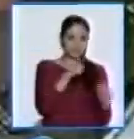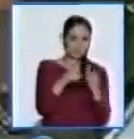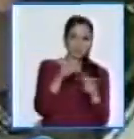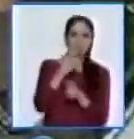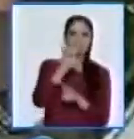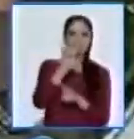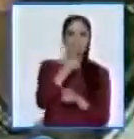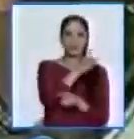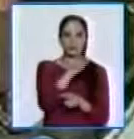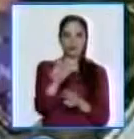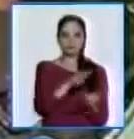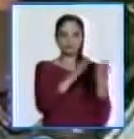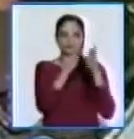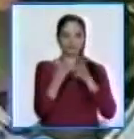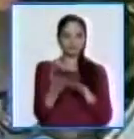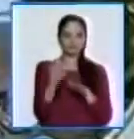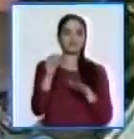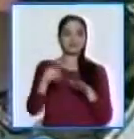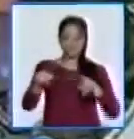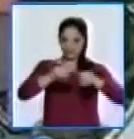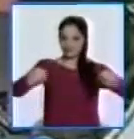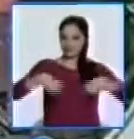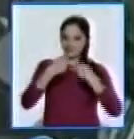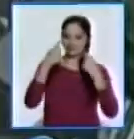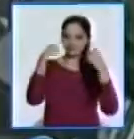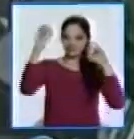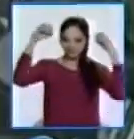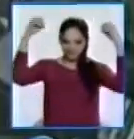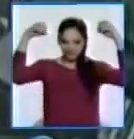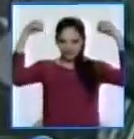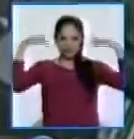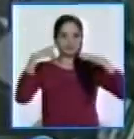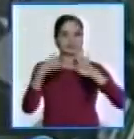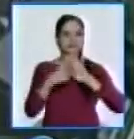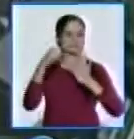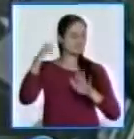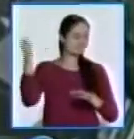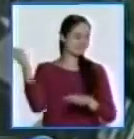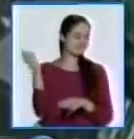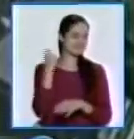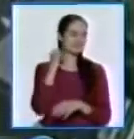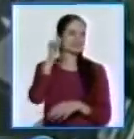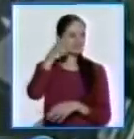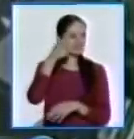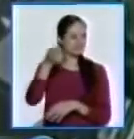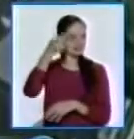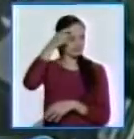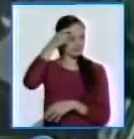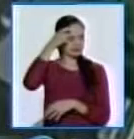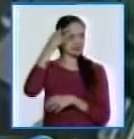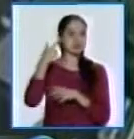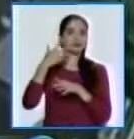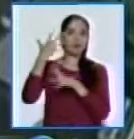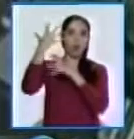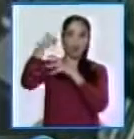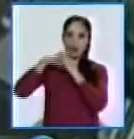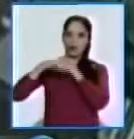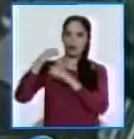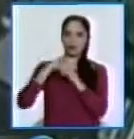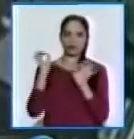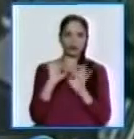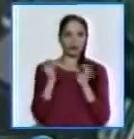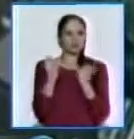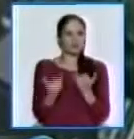personas. En ese momento, la barra de la 44 quedó marcada con una masacre que desde hace varios años no ocurría en Cali. Un